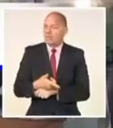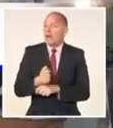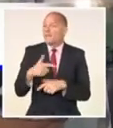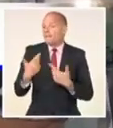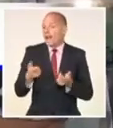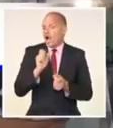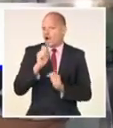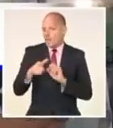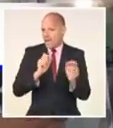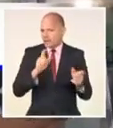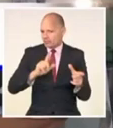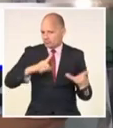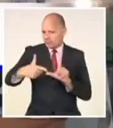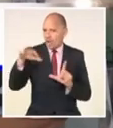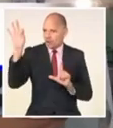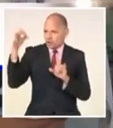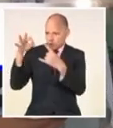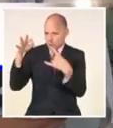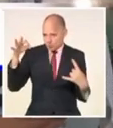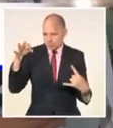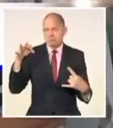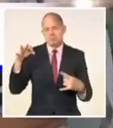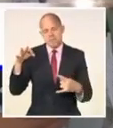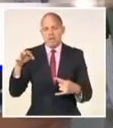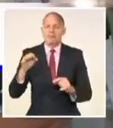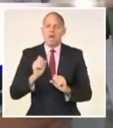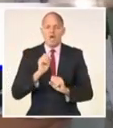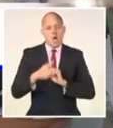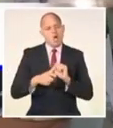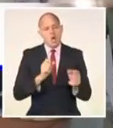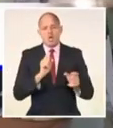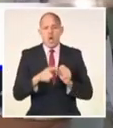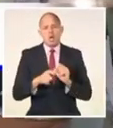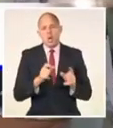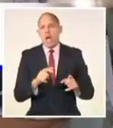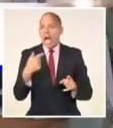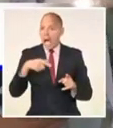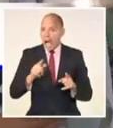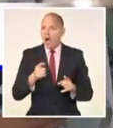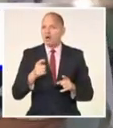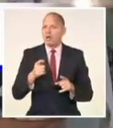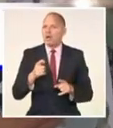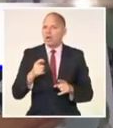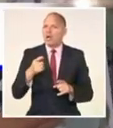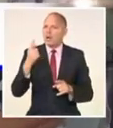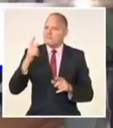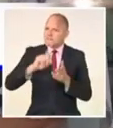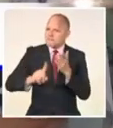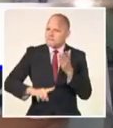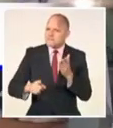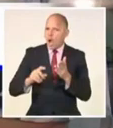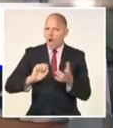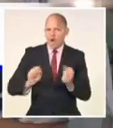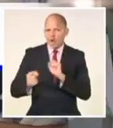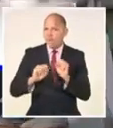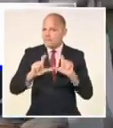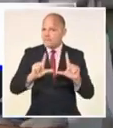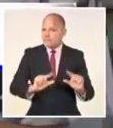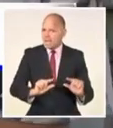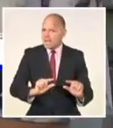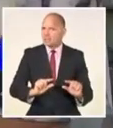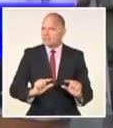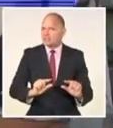nosotros pudimos recuperarla. Por lo tanto, desde el punto de vista económico, hoy es la empresa eléctrica prácticamente quien me da dinero a mí, en vez